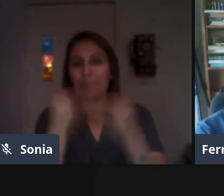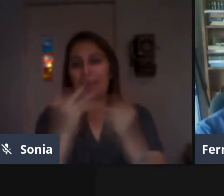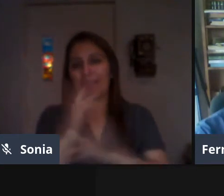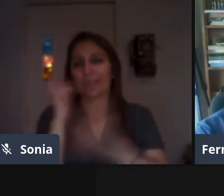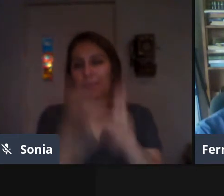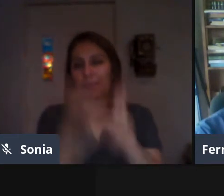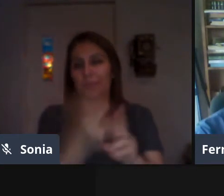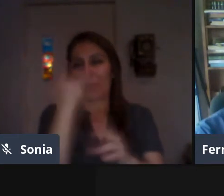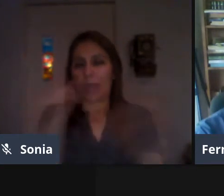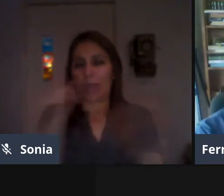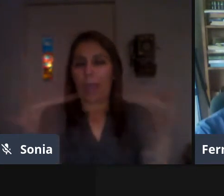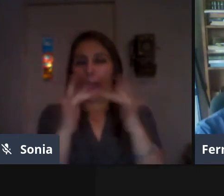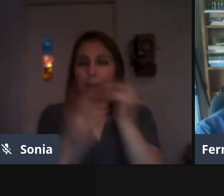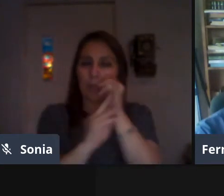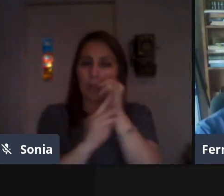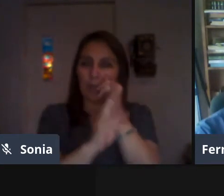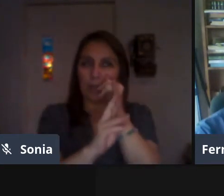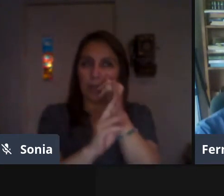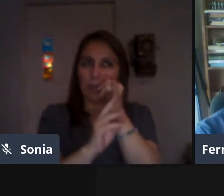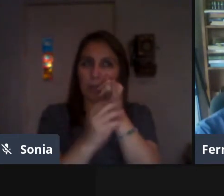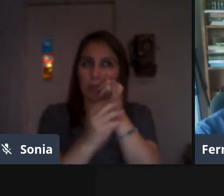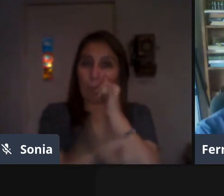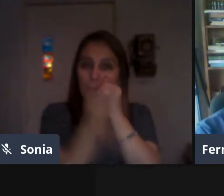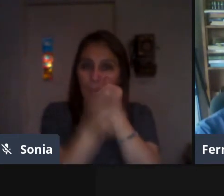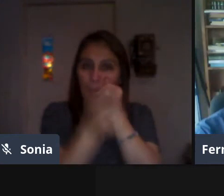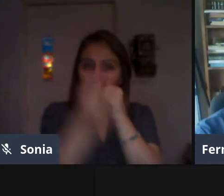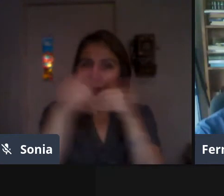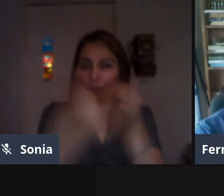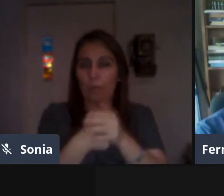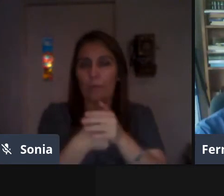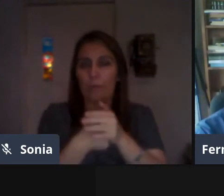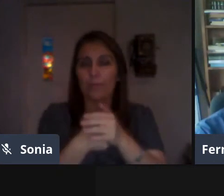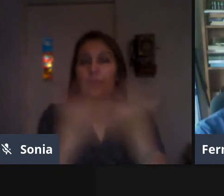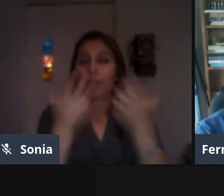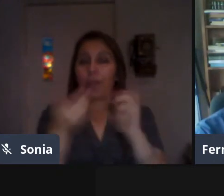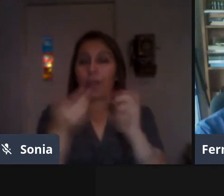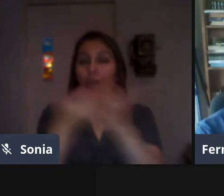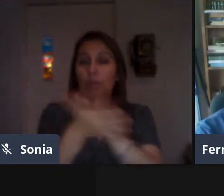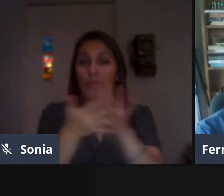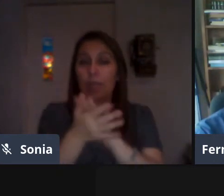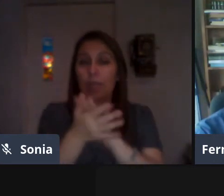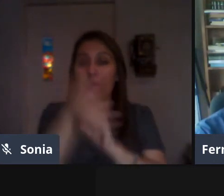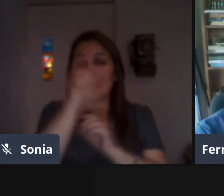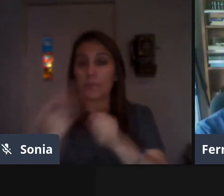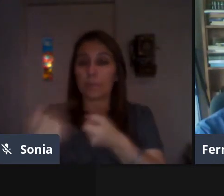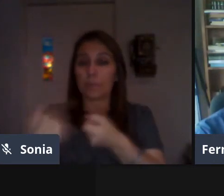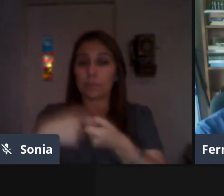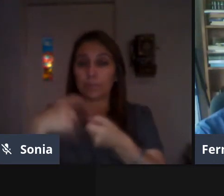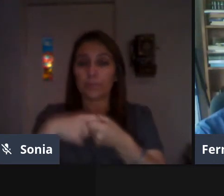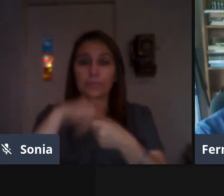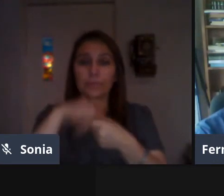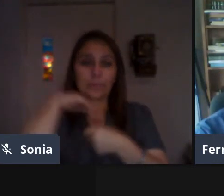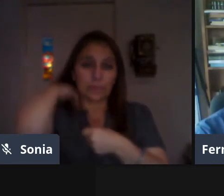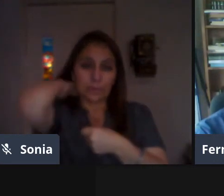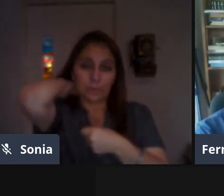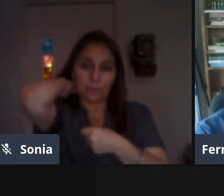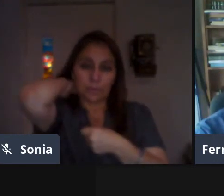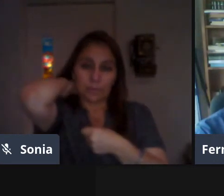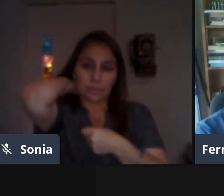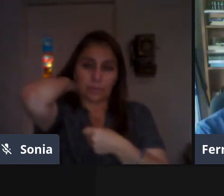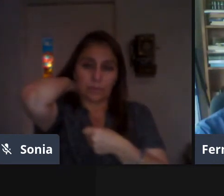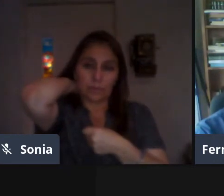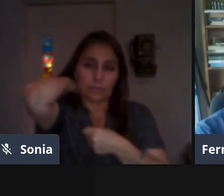sería bueno contarle acá a los a los espectadores que tenemos 52 en este momento que justamente nosotros pudimos